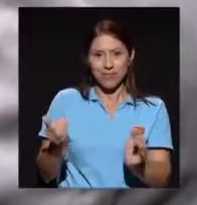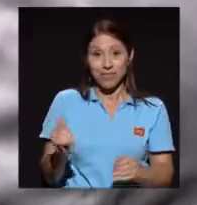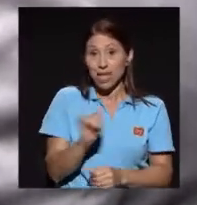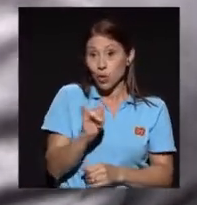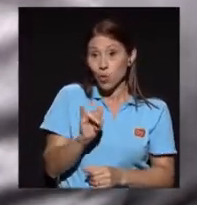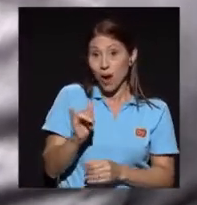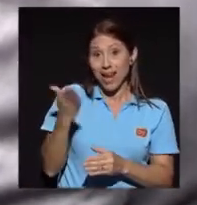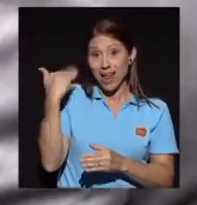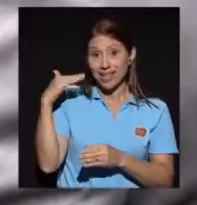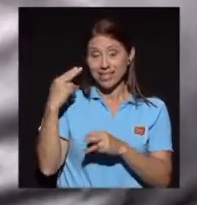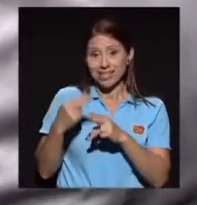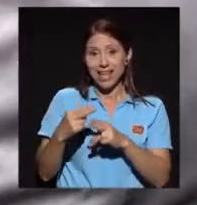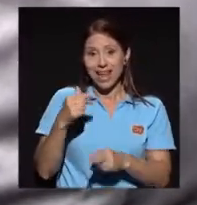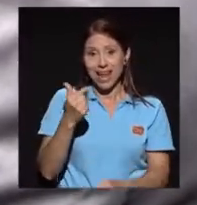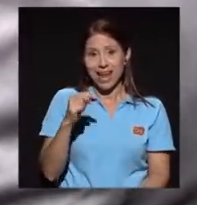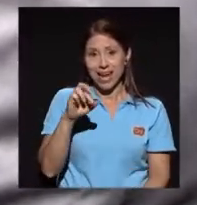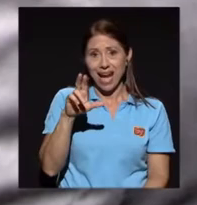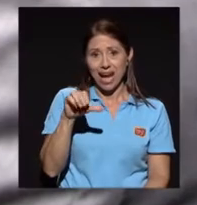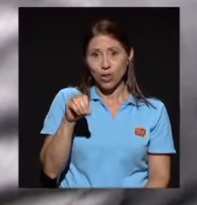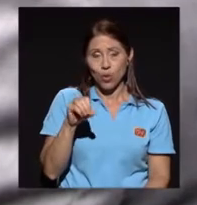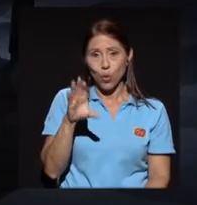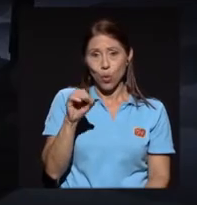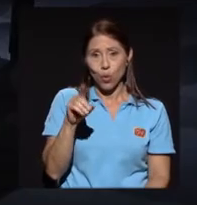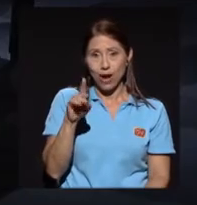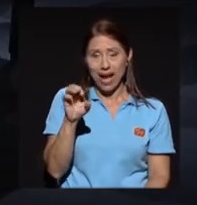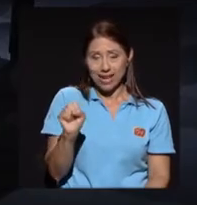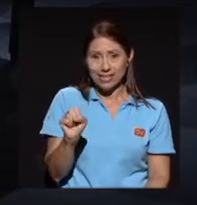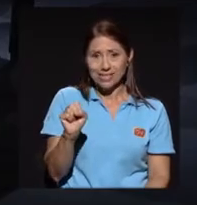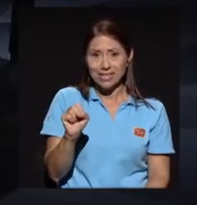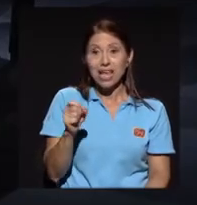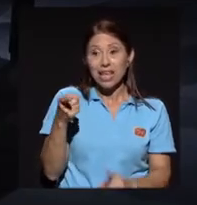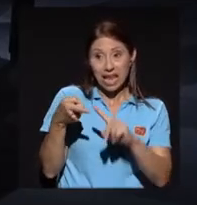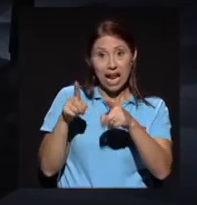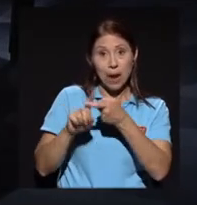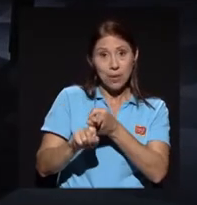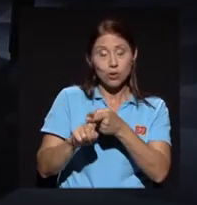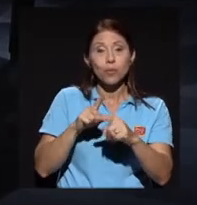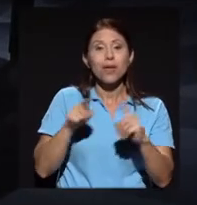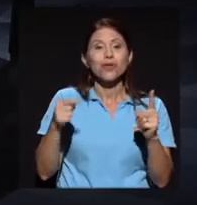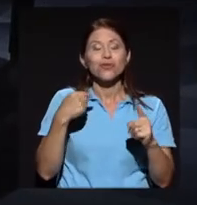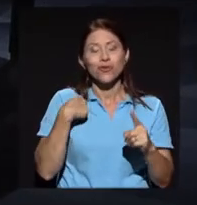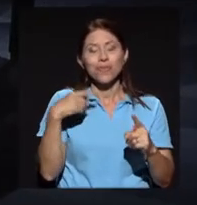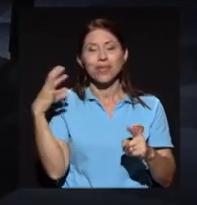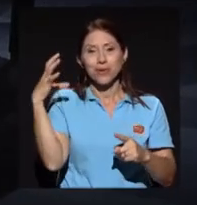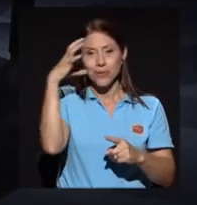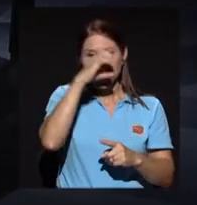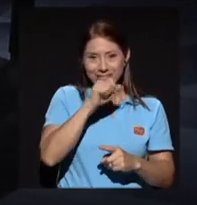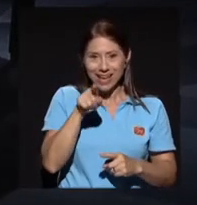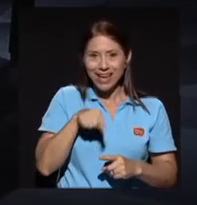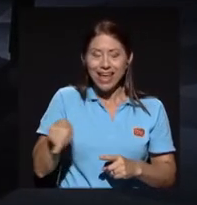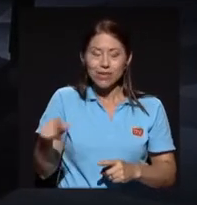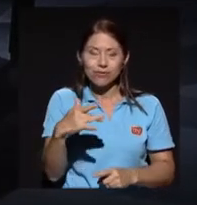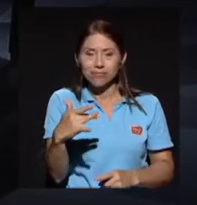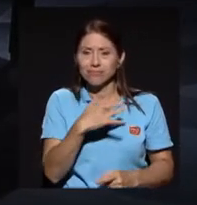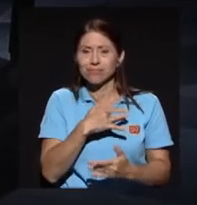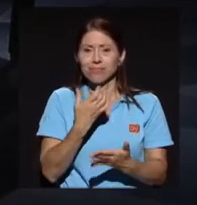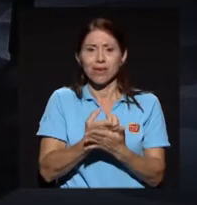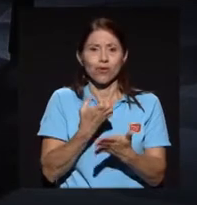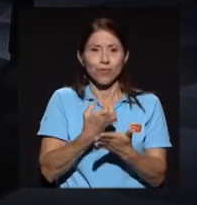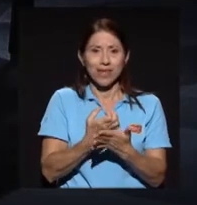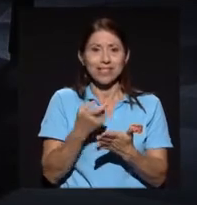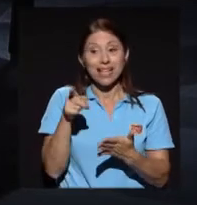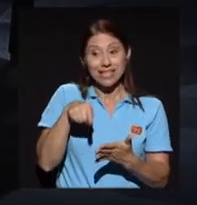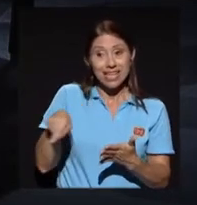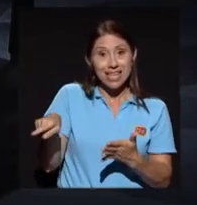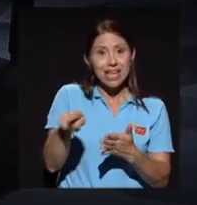vine aquí. Me di cuenta que eran apasionados economistas, discípulos de don Luis Carlos. Bueno, ya que